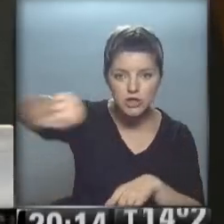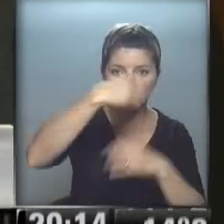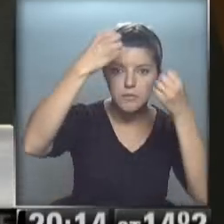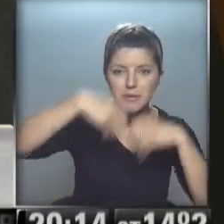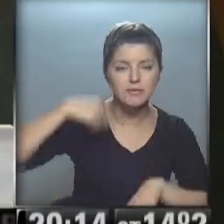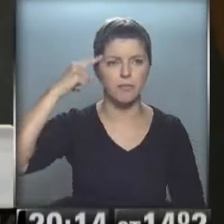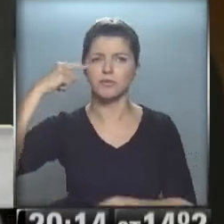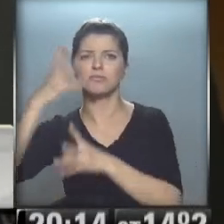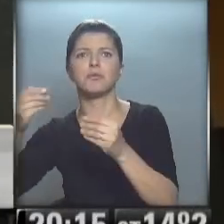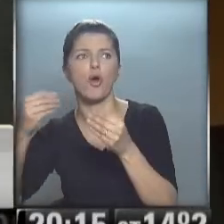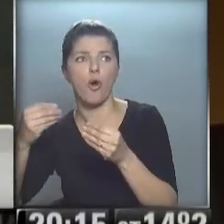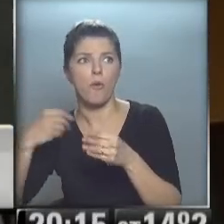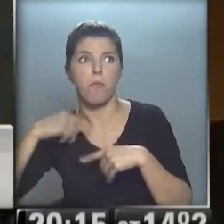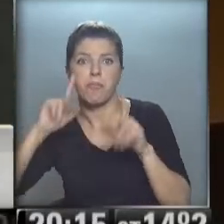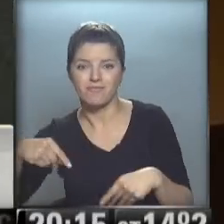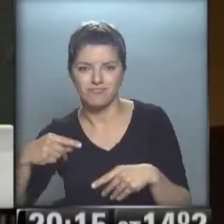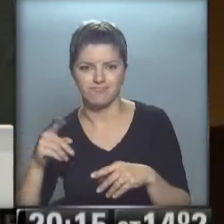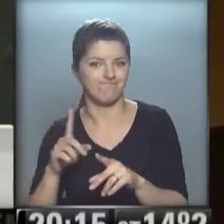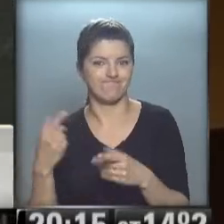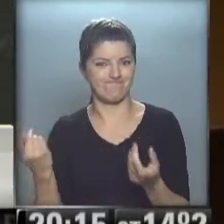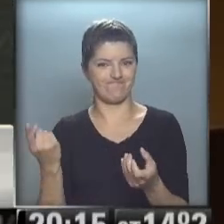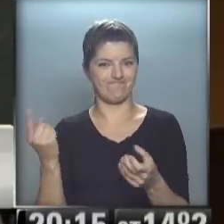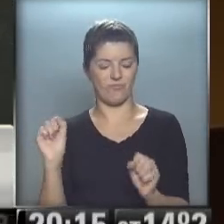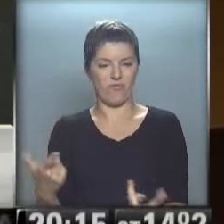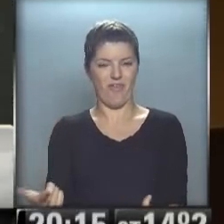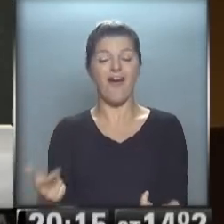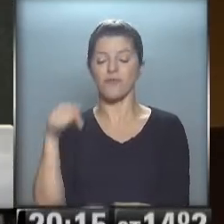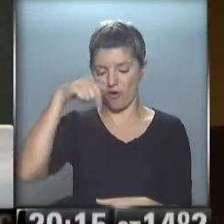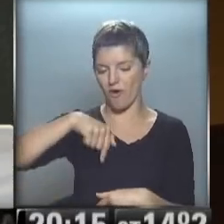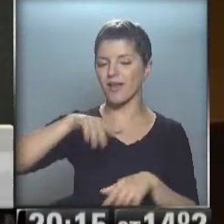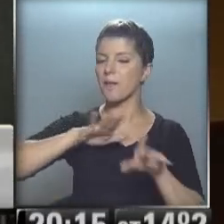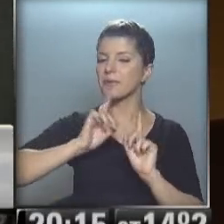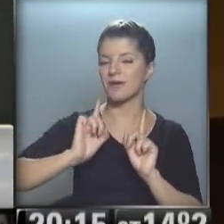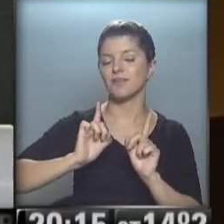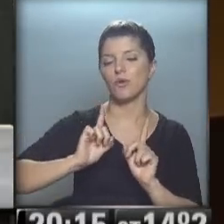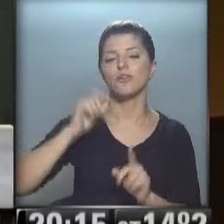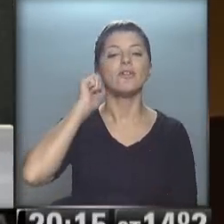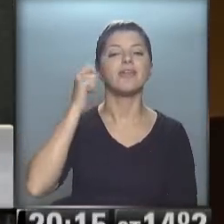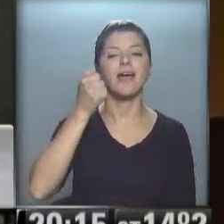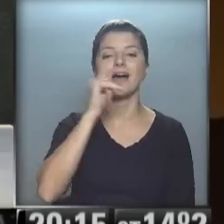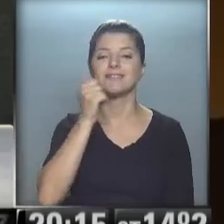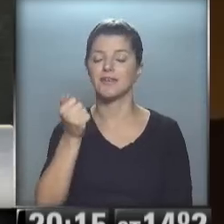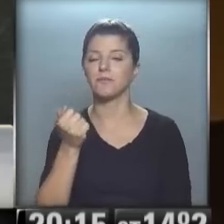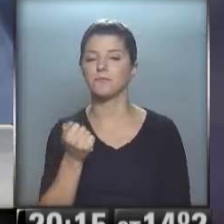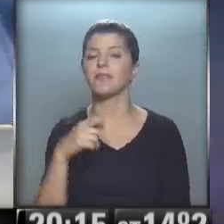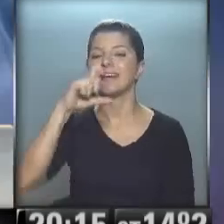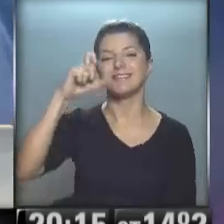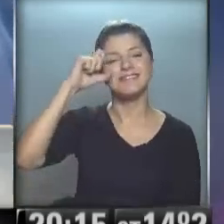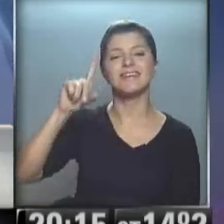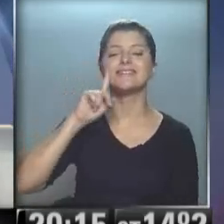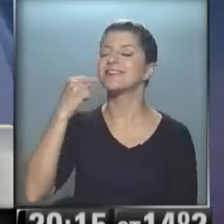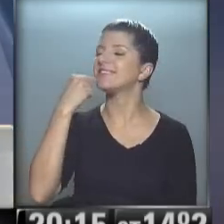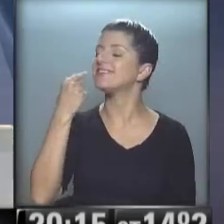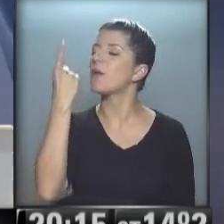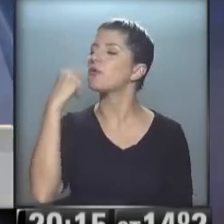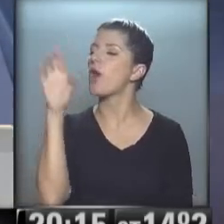va a terminar, no sé cómo termina. Y es lo que estamos viviendo ahora. Había una autora llamada Susan Sontag que decía que el